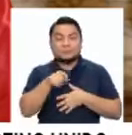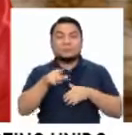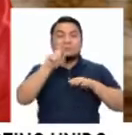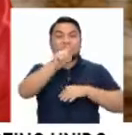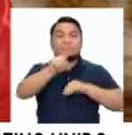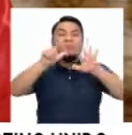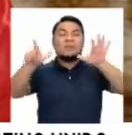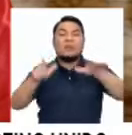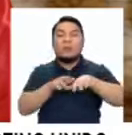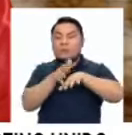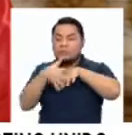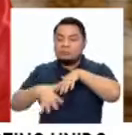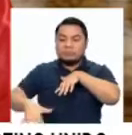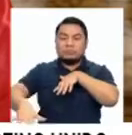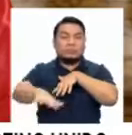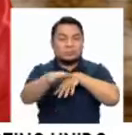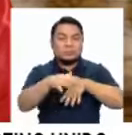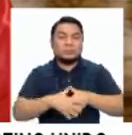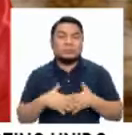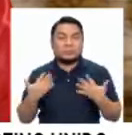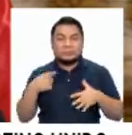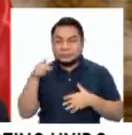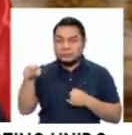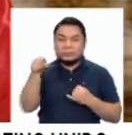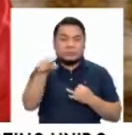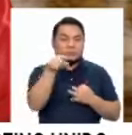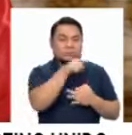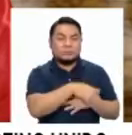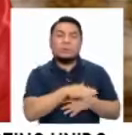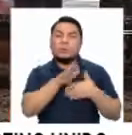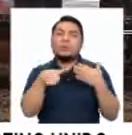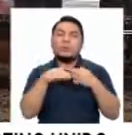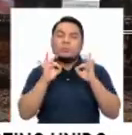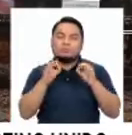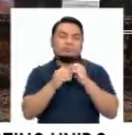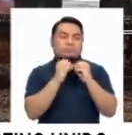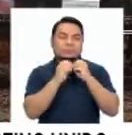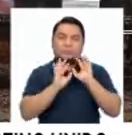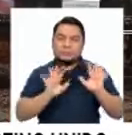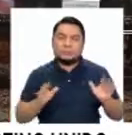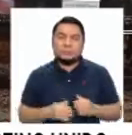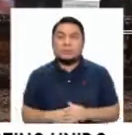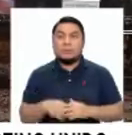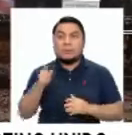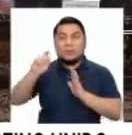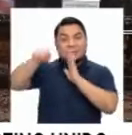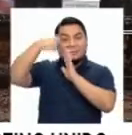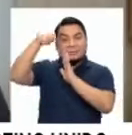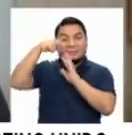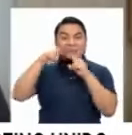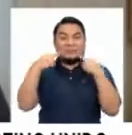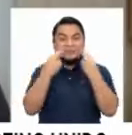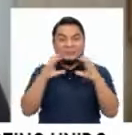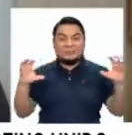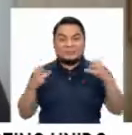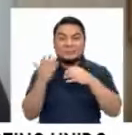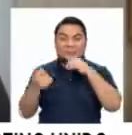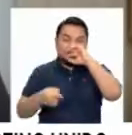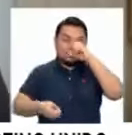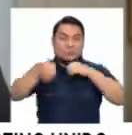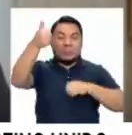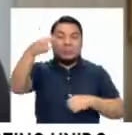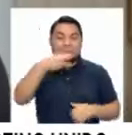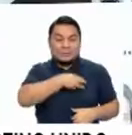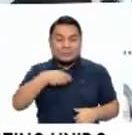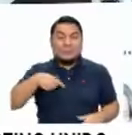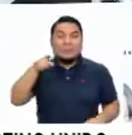17 cuencas que hemos contemplado de manera definitiva. Vía videoconferencia, las autoridades del Reino Unido,